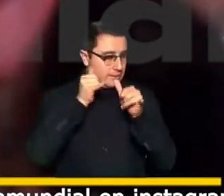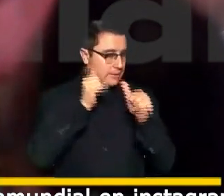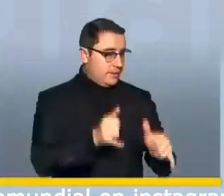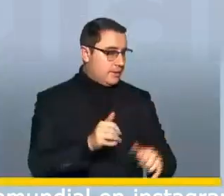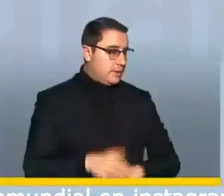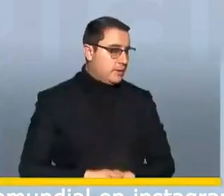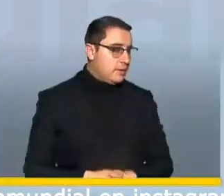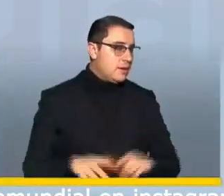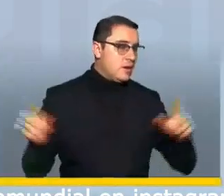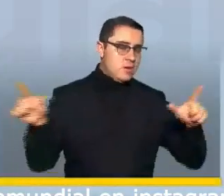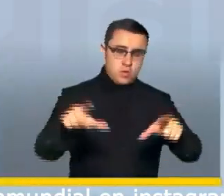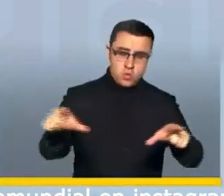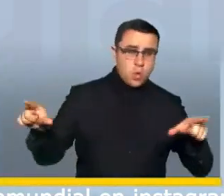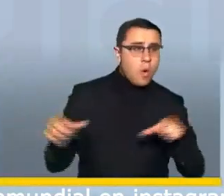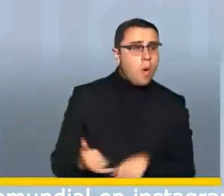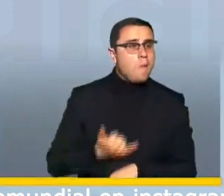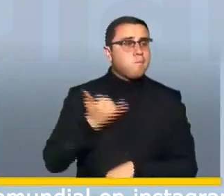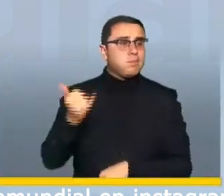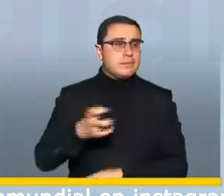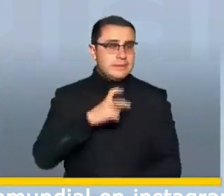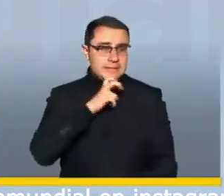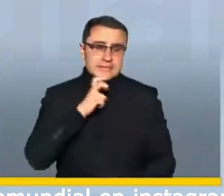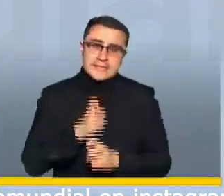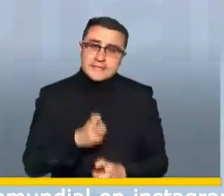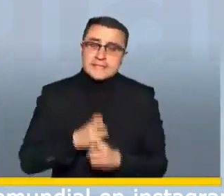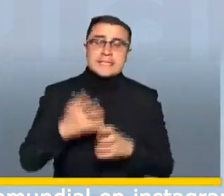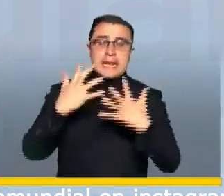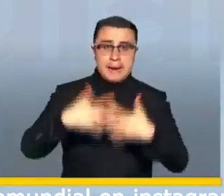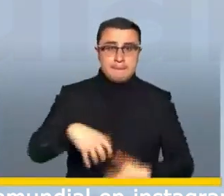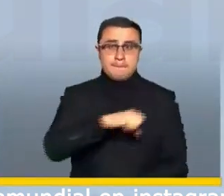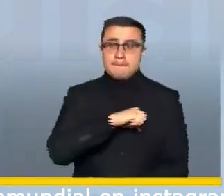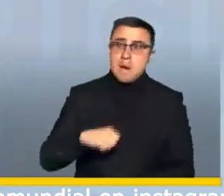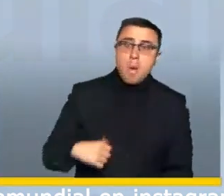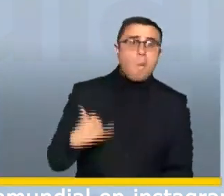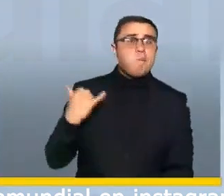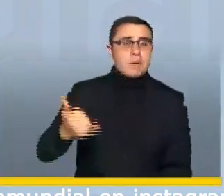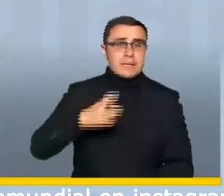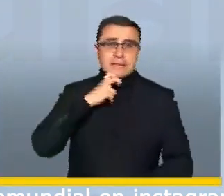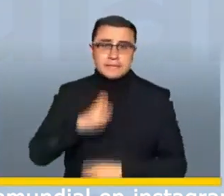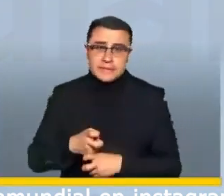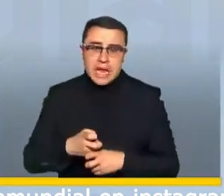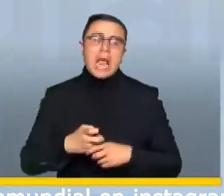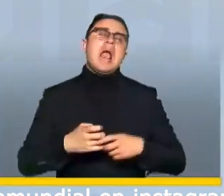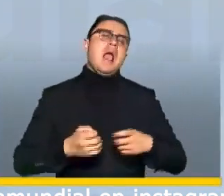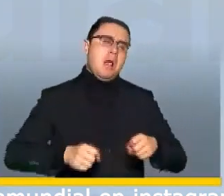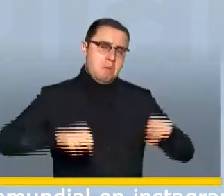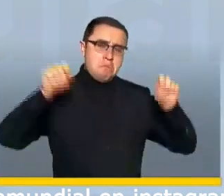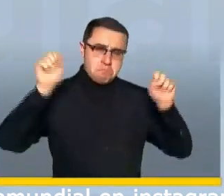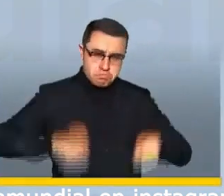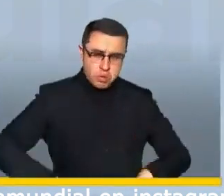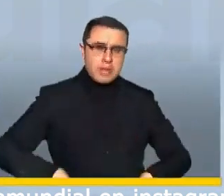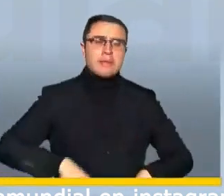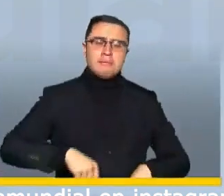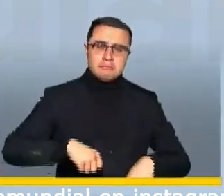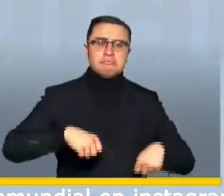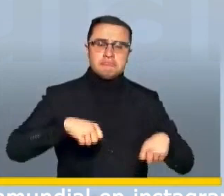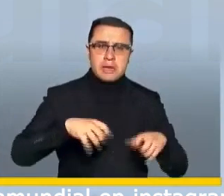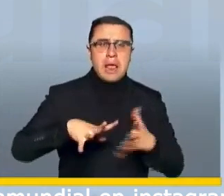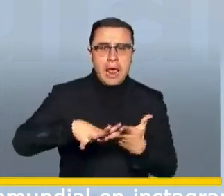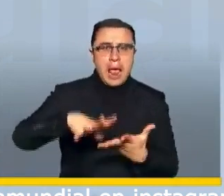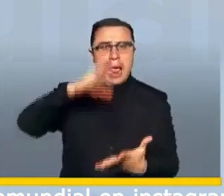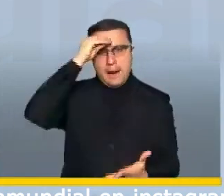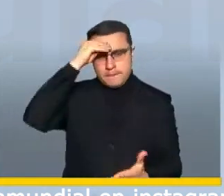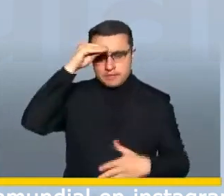lugares donde es difícil hoy meter un empresario privado, pues lo puede hacer. Aprender a